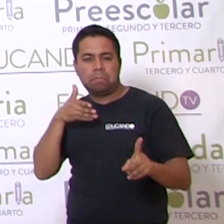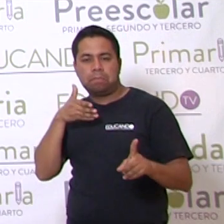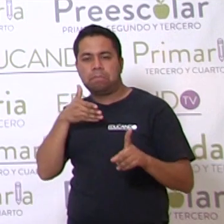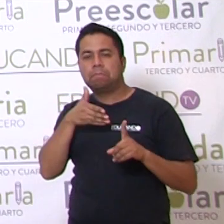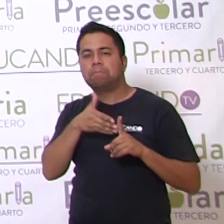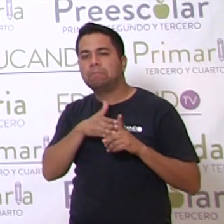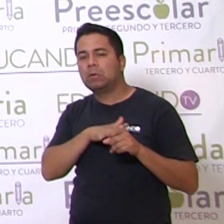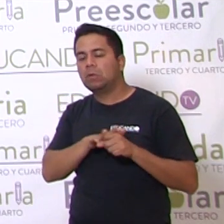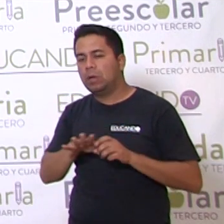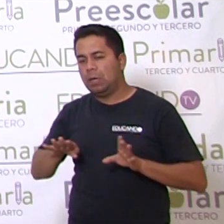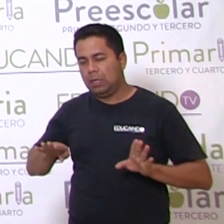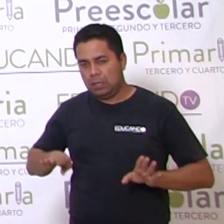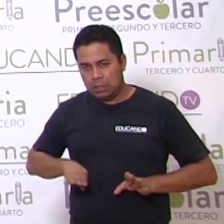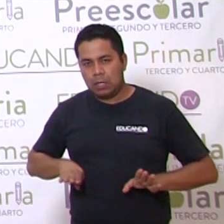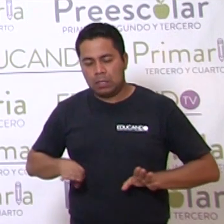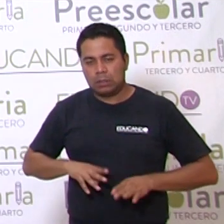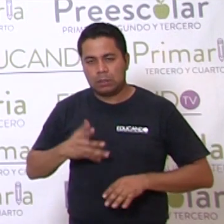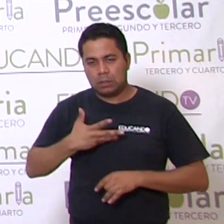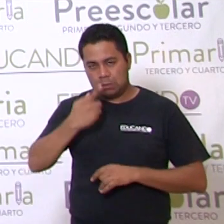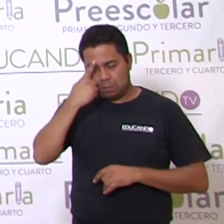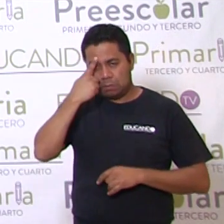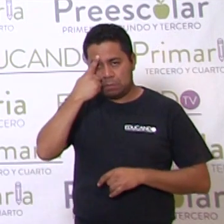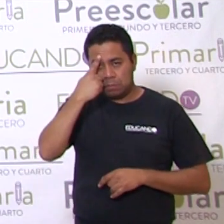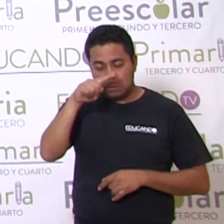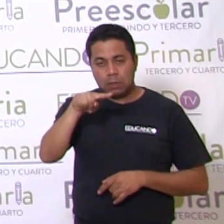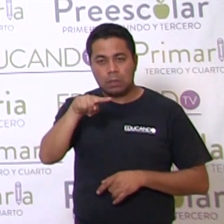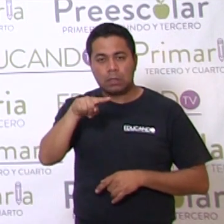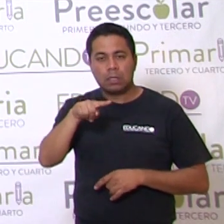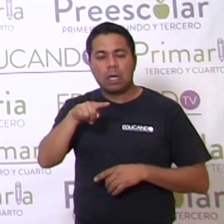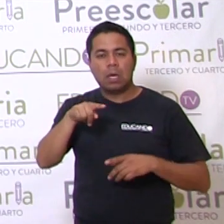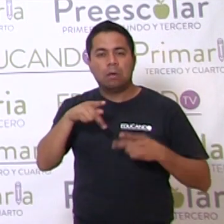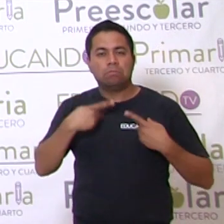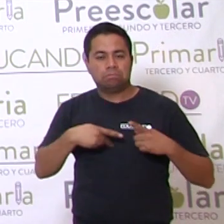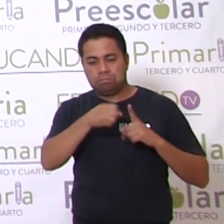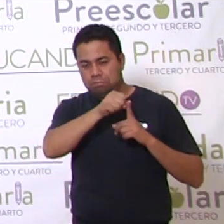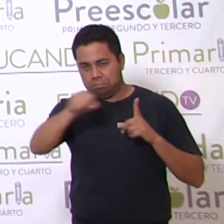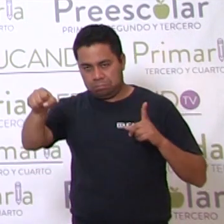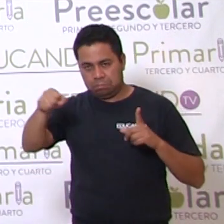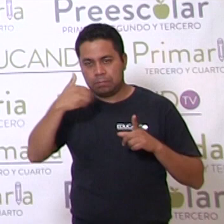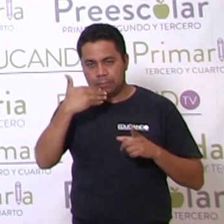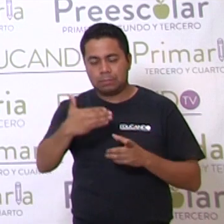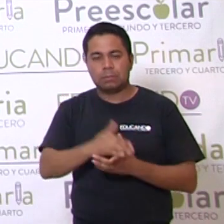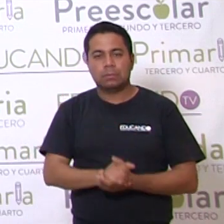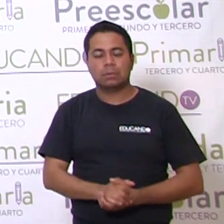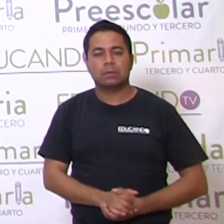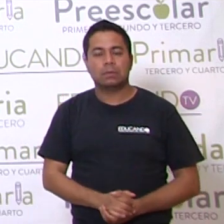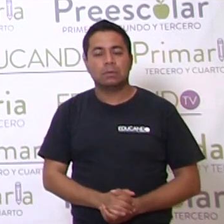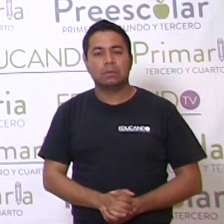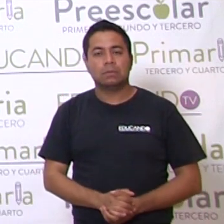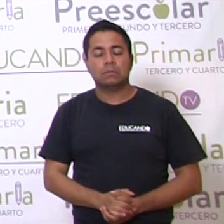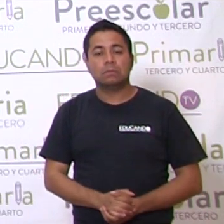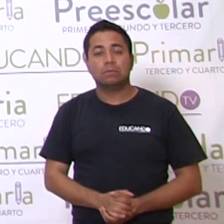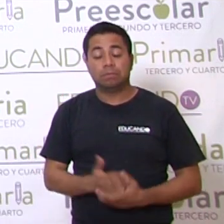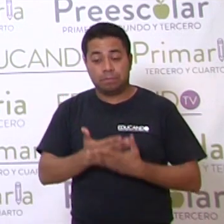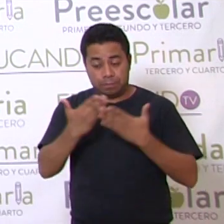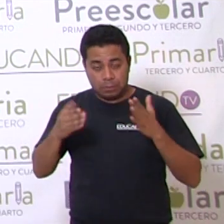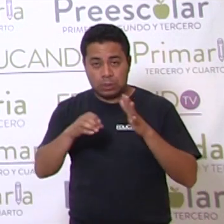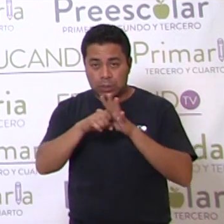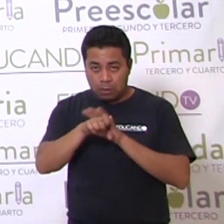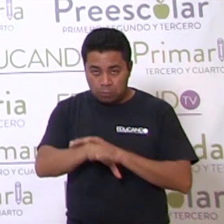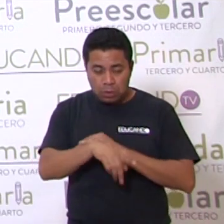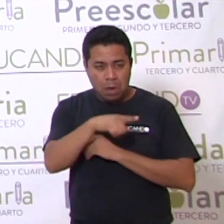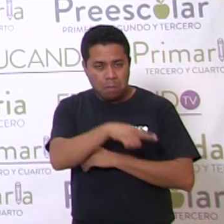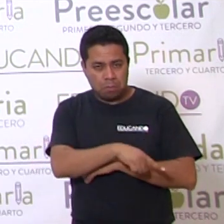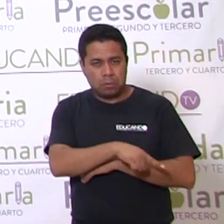exacta una característica del sujeto. ¿Bien? Ahora, si hablamos de